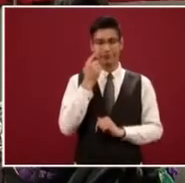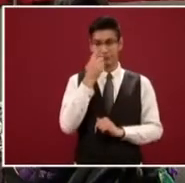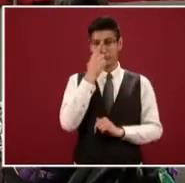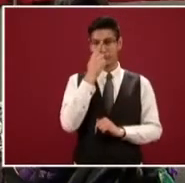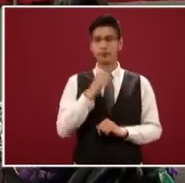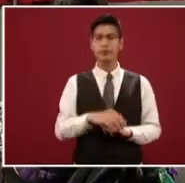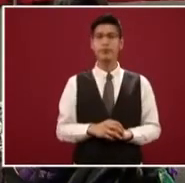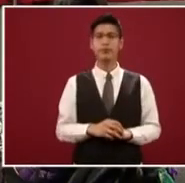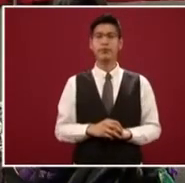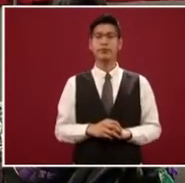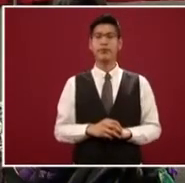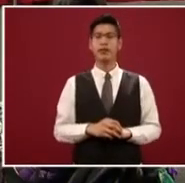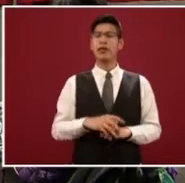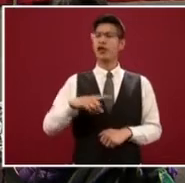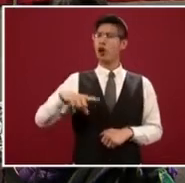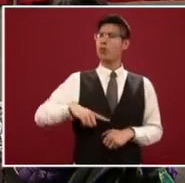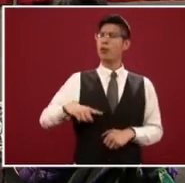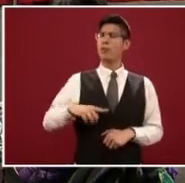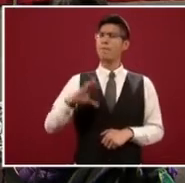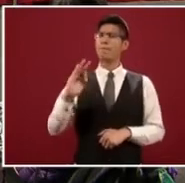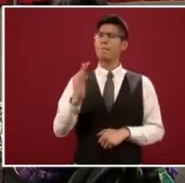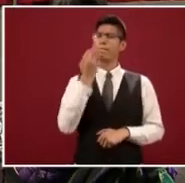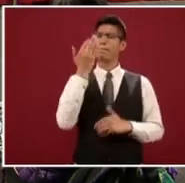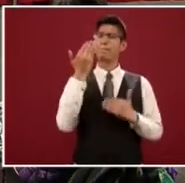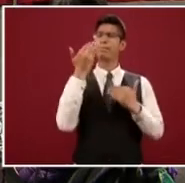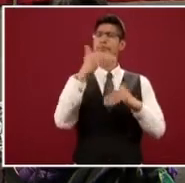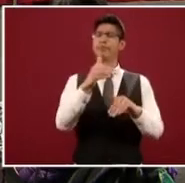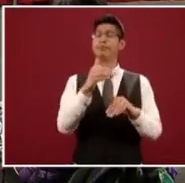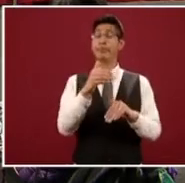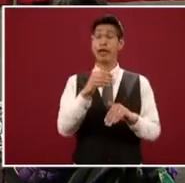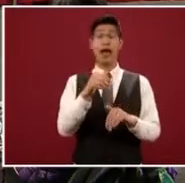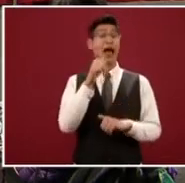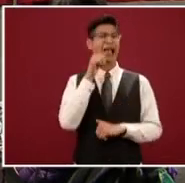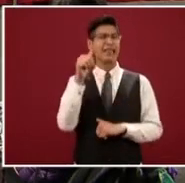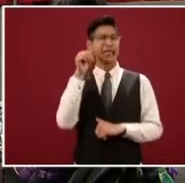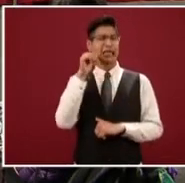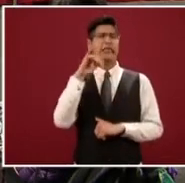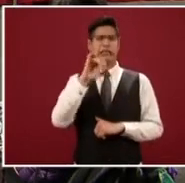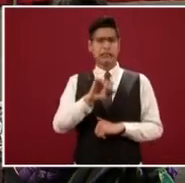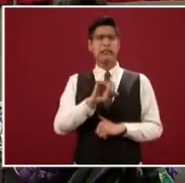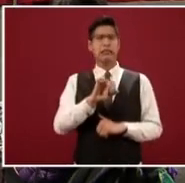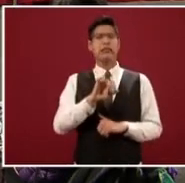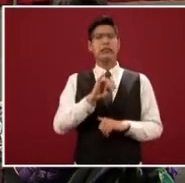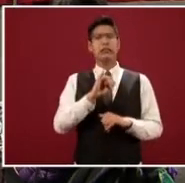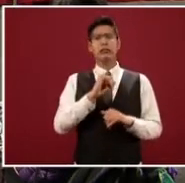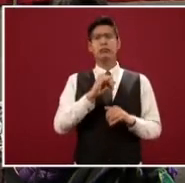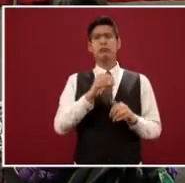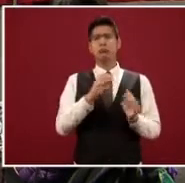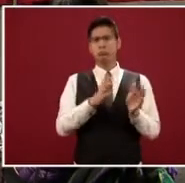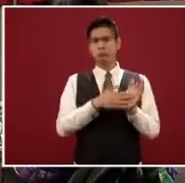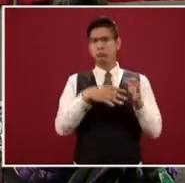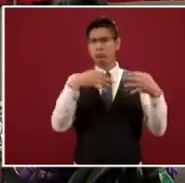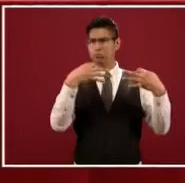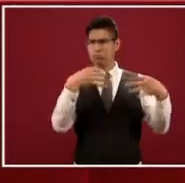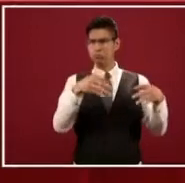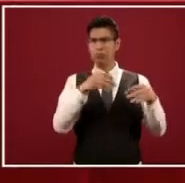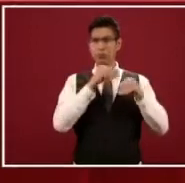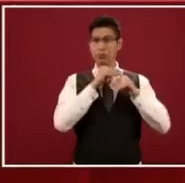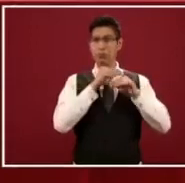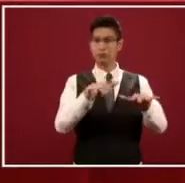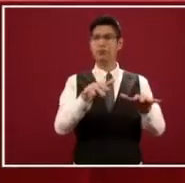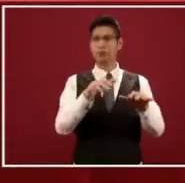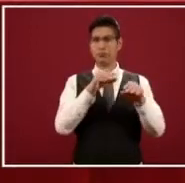Sobre el gobierno federal. Ayer se filtró transitoriamente a los medios un documento